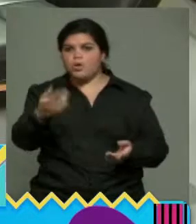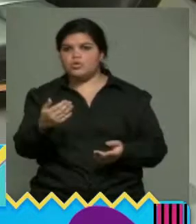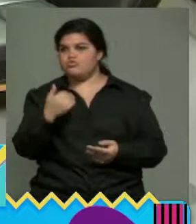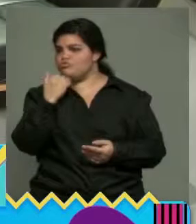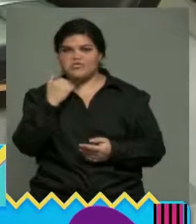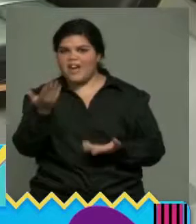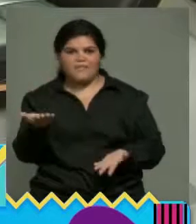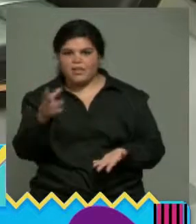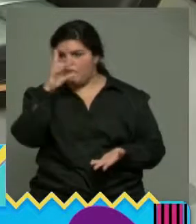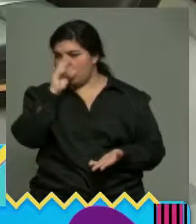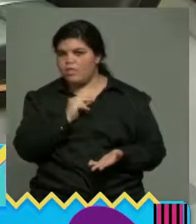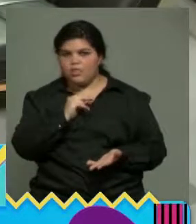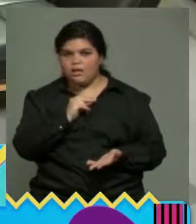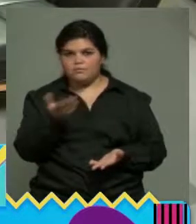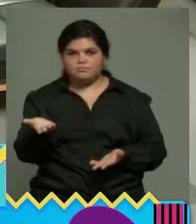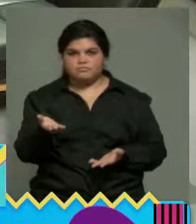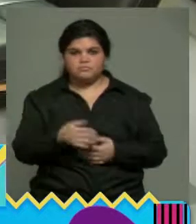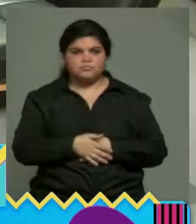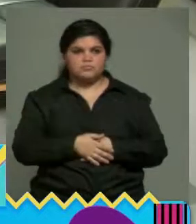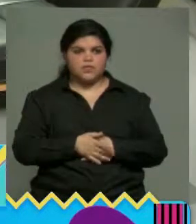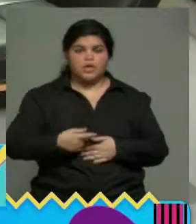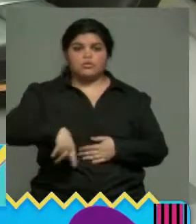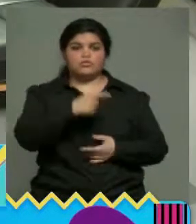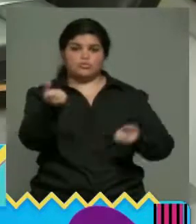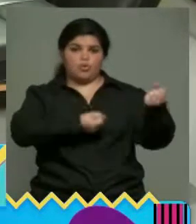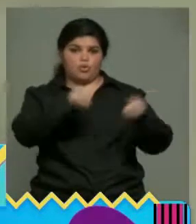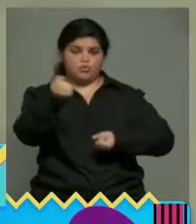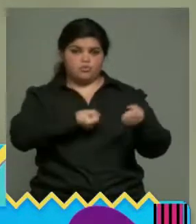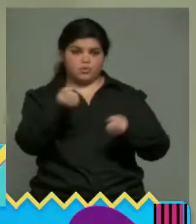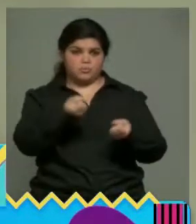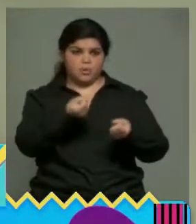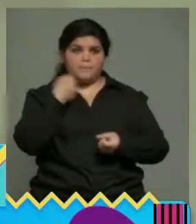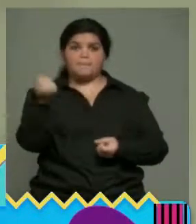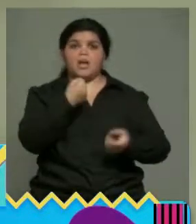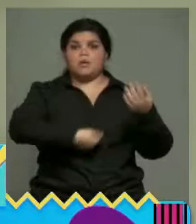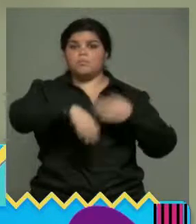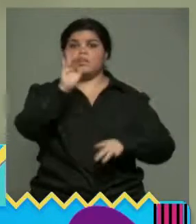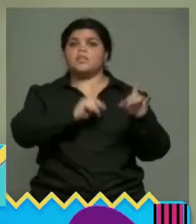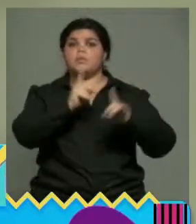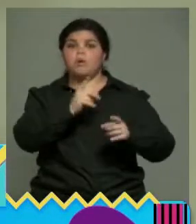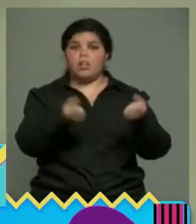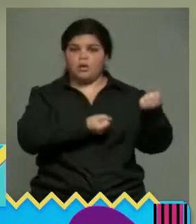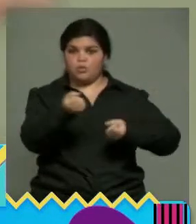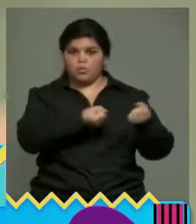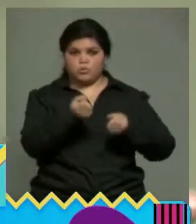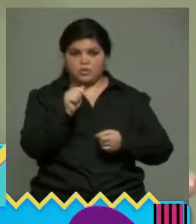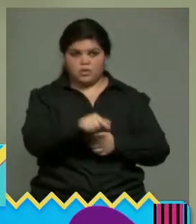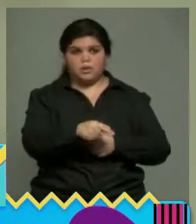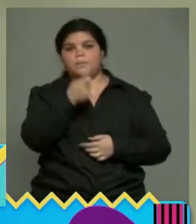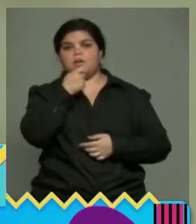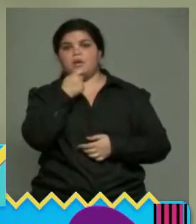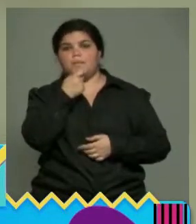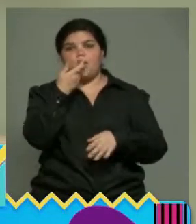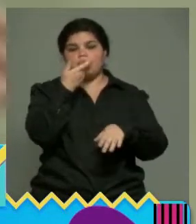conducimos, lo más importante que estamos haciendo es conducir. Es decir, si vamos tarde al trabajo,